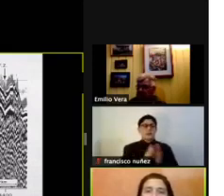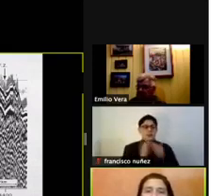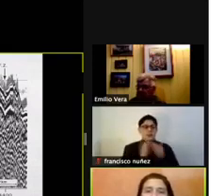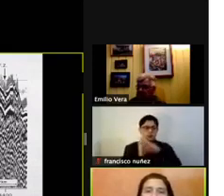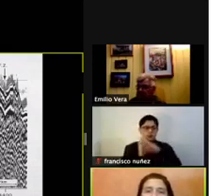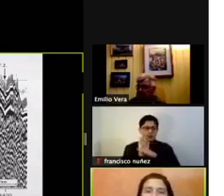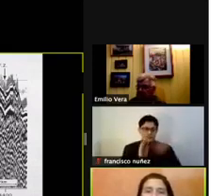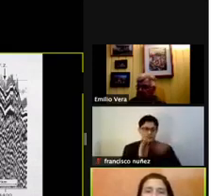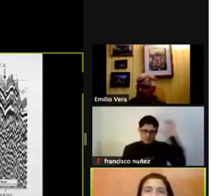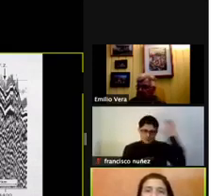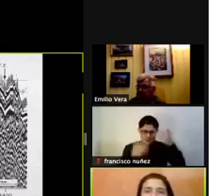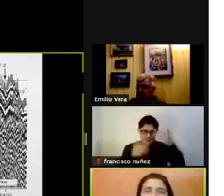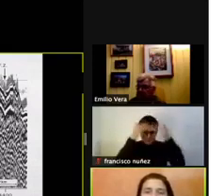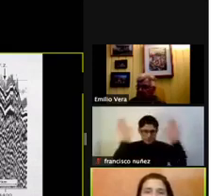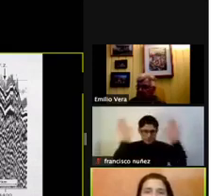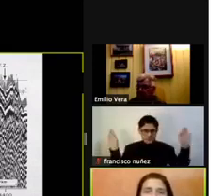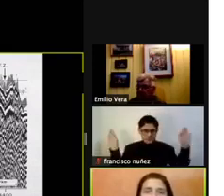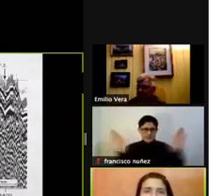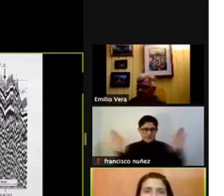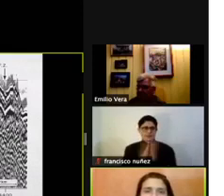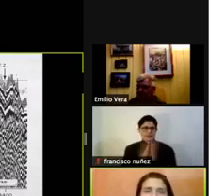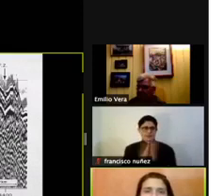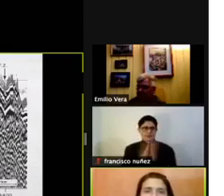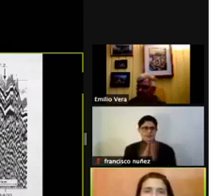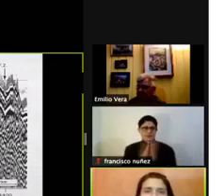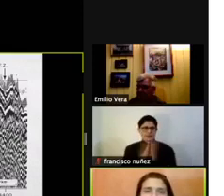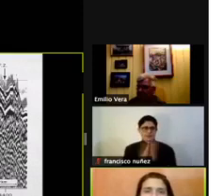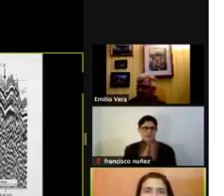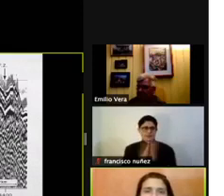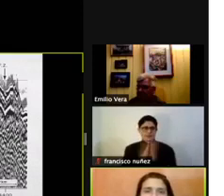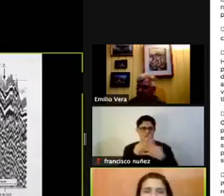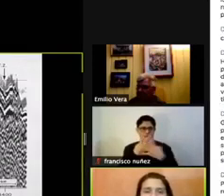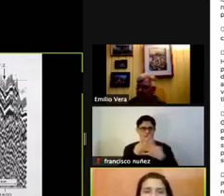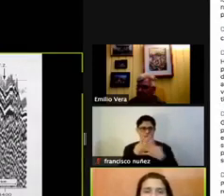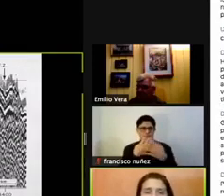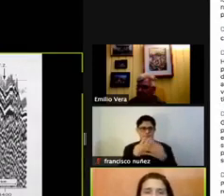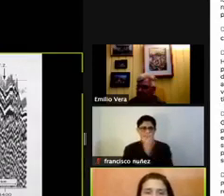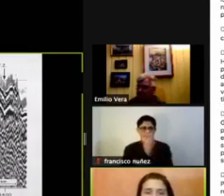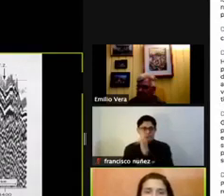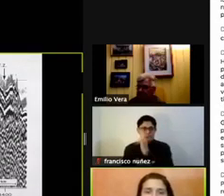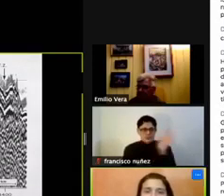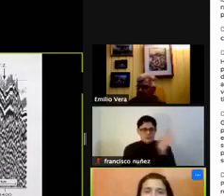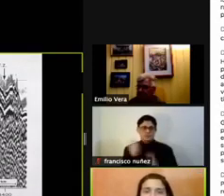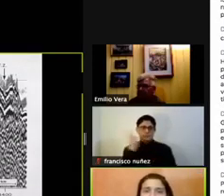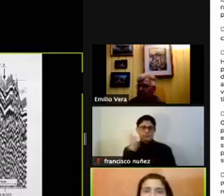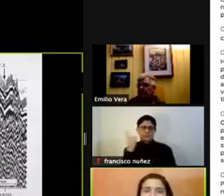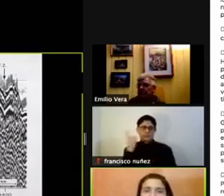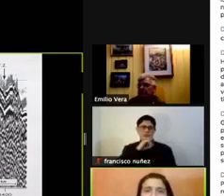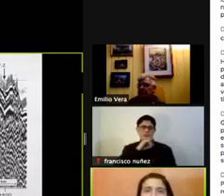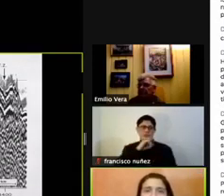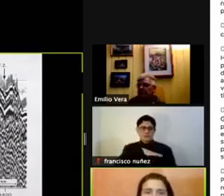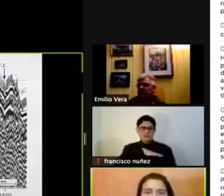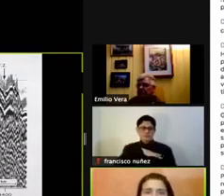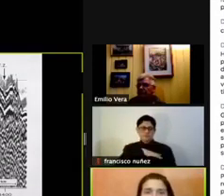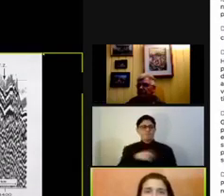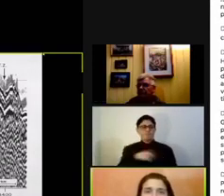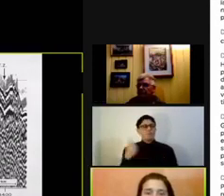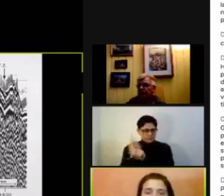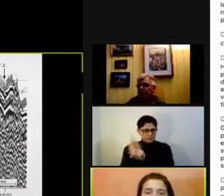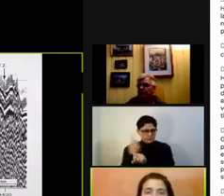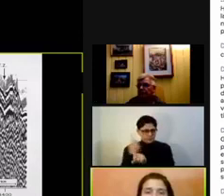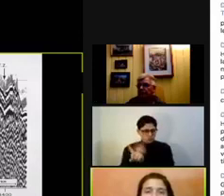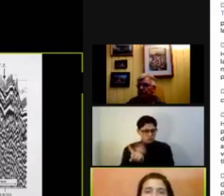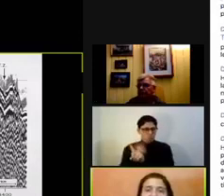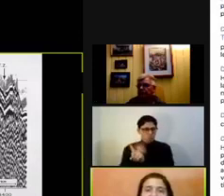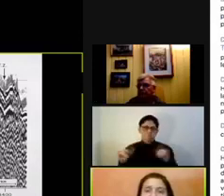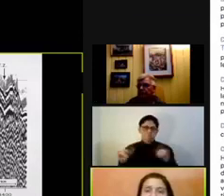de Ciencias Físicas y Matemáticas de la Universidad de Chile. Sin duda ha sido una conversación muy entretenida e interesante la que hemos tenido